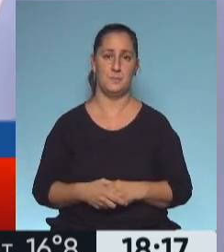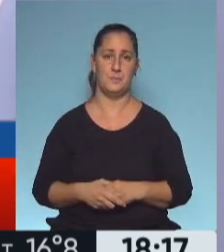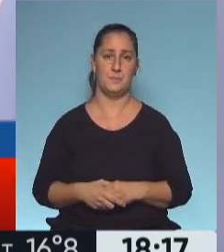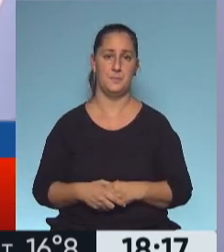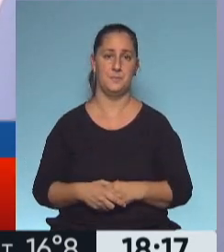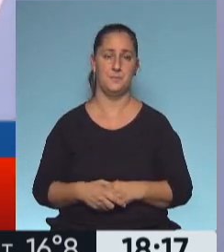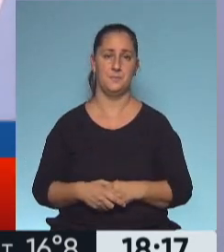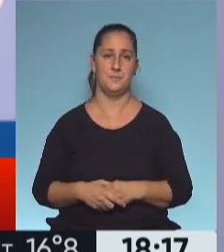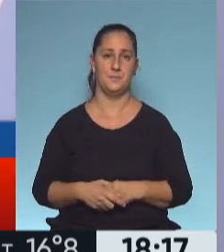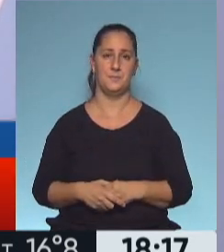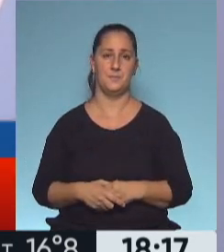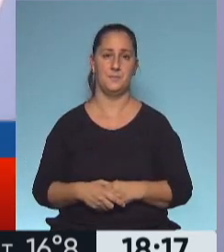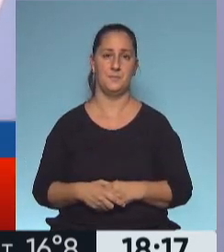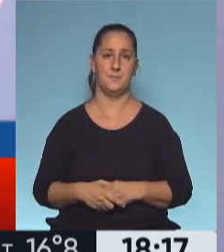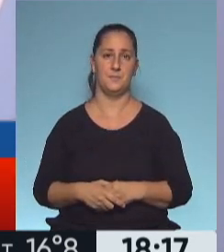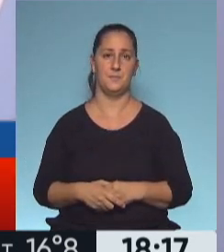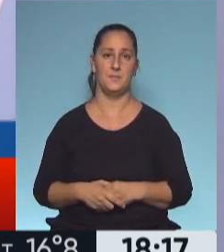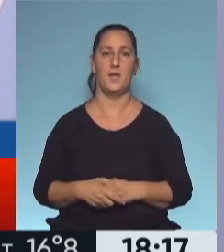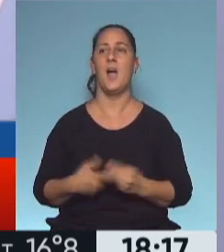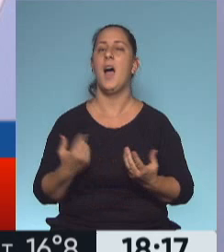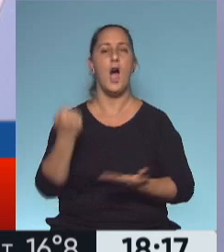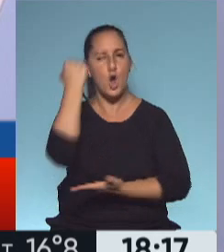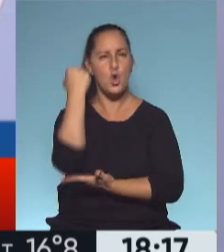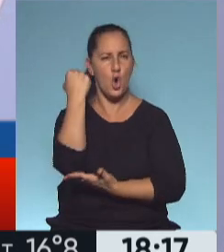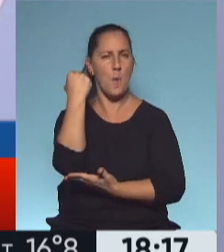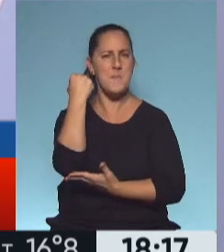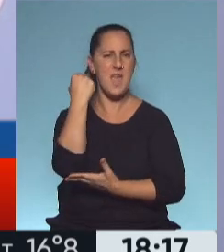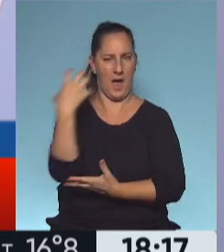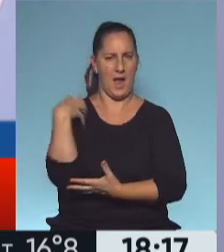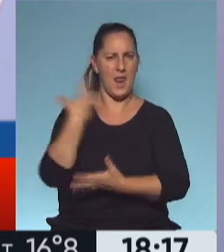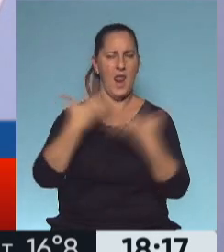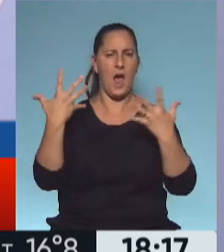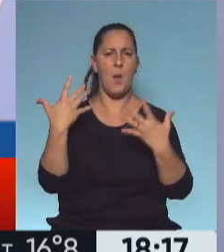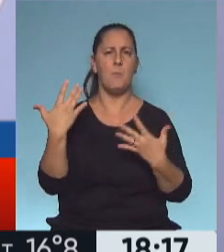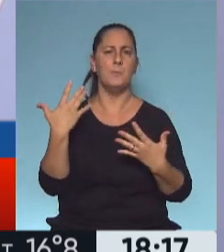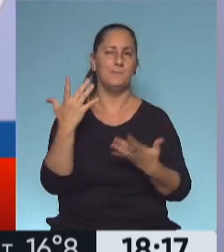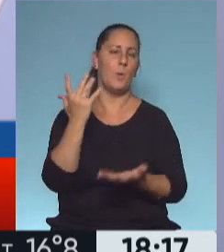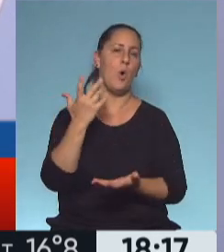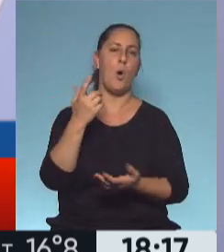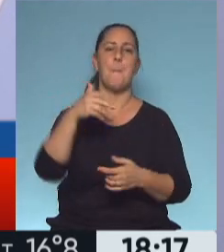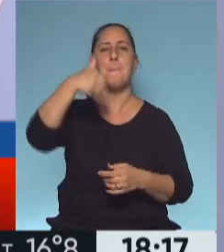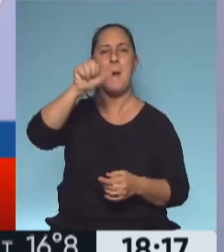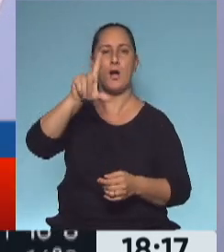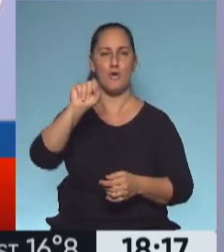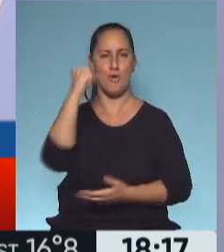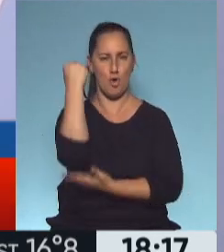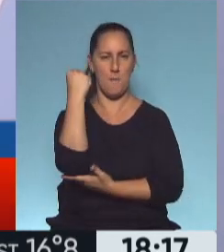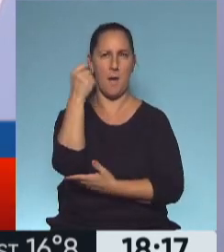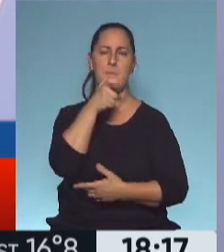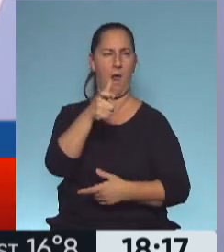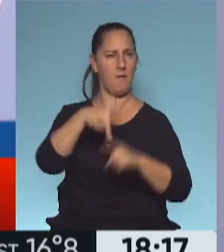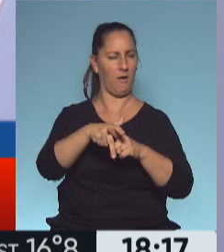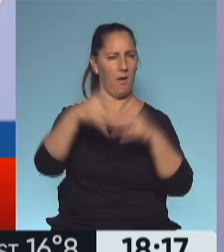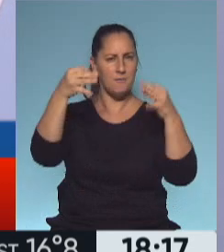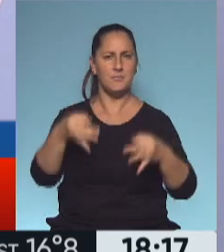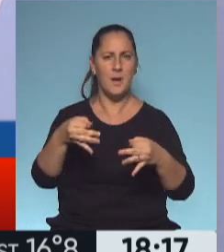La consistencia de la economía, la consistencia de la macroeconomía, algo que suena muy técnico, es